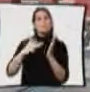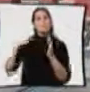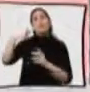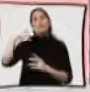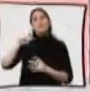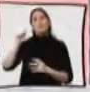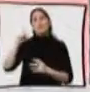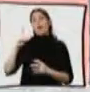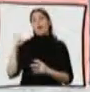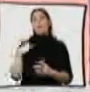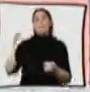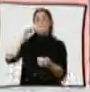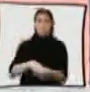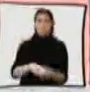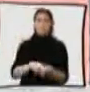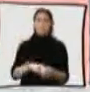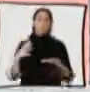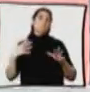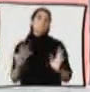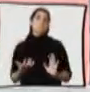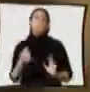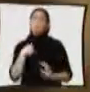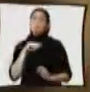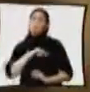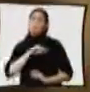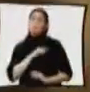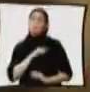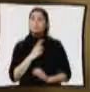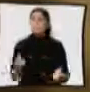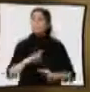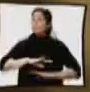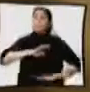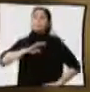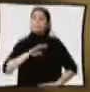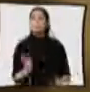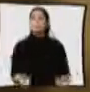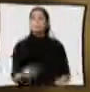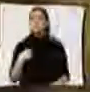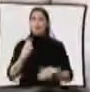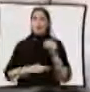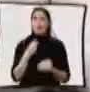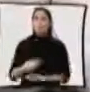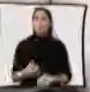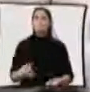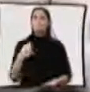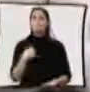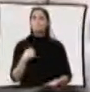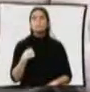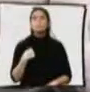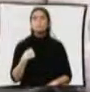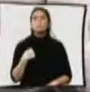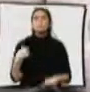de forma inesperada. Pues me siento muy... lo que se suele decir, muy realizada. Cada vez que